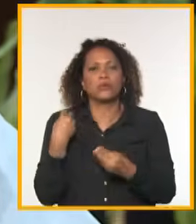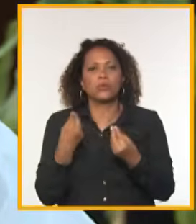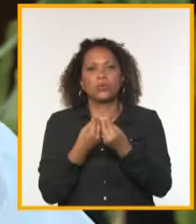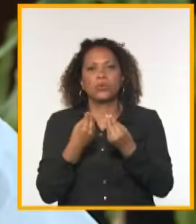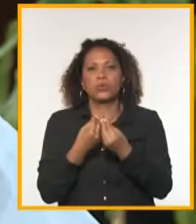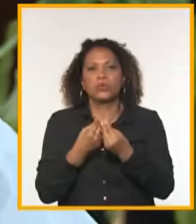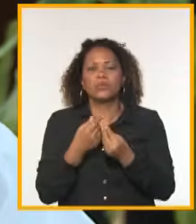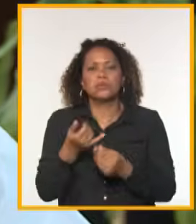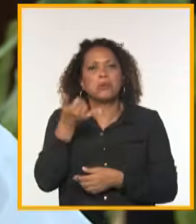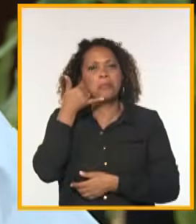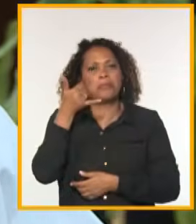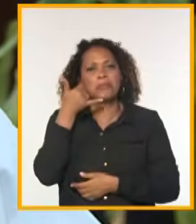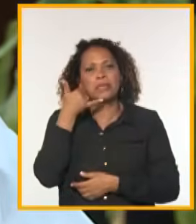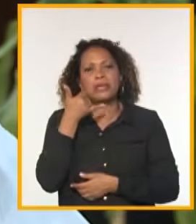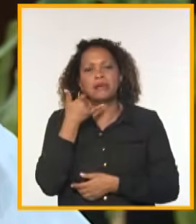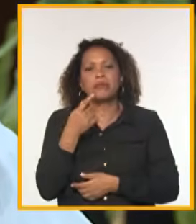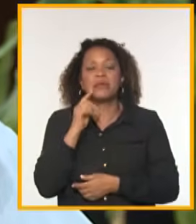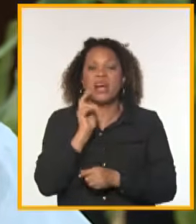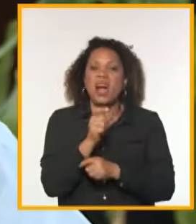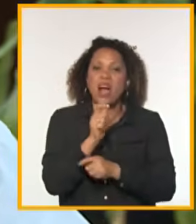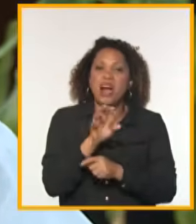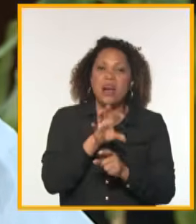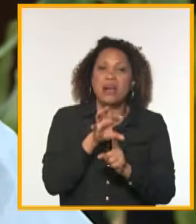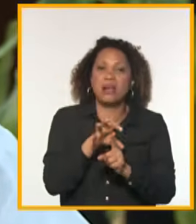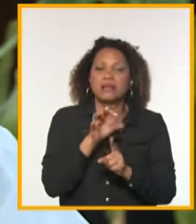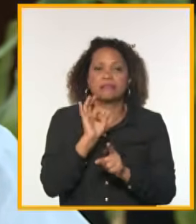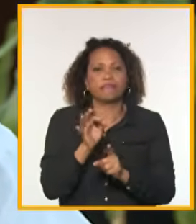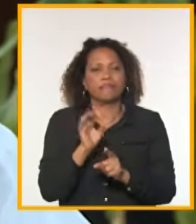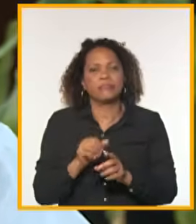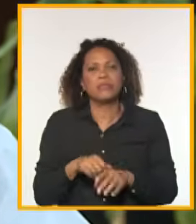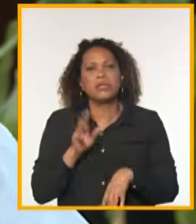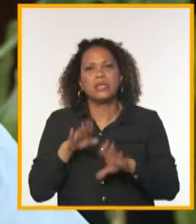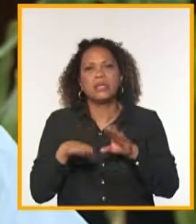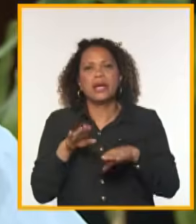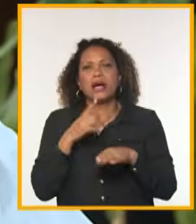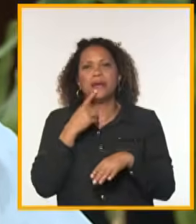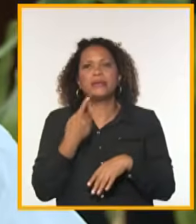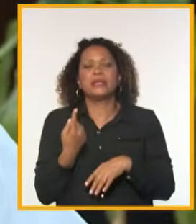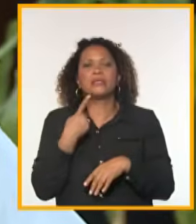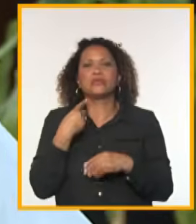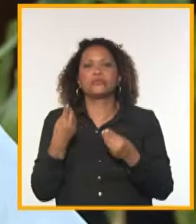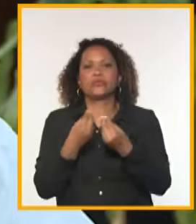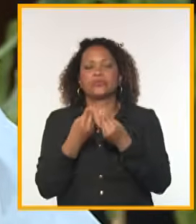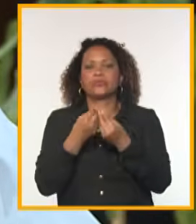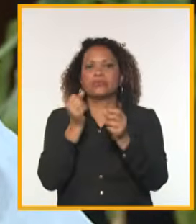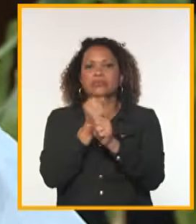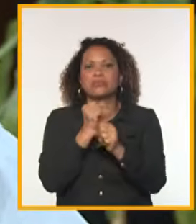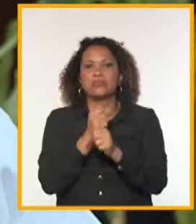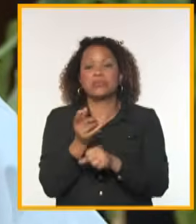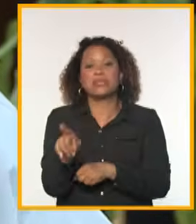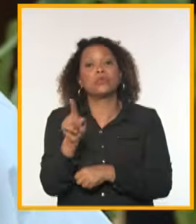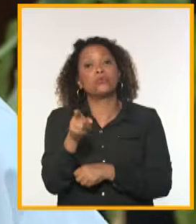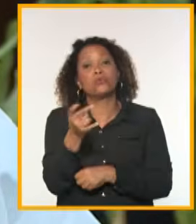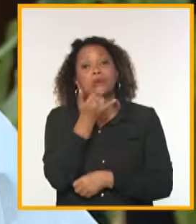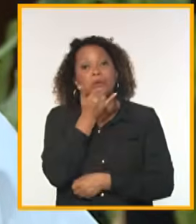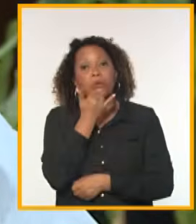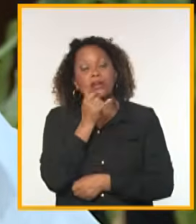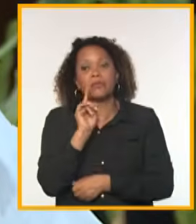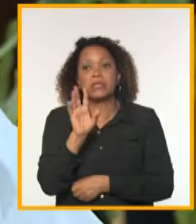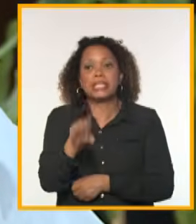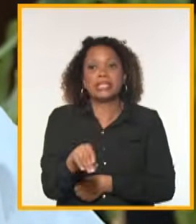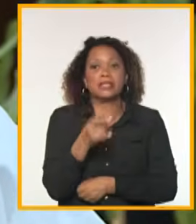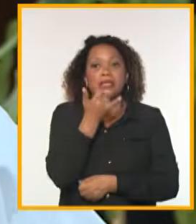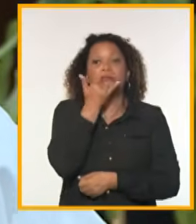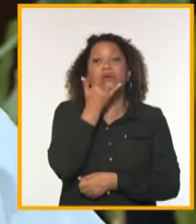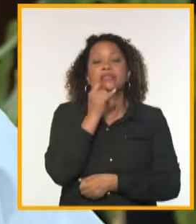me llama y me regaña. Muchas veces cuando estábamos trabajando juntos me decía, te equivocaste. Ya cuando te decía te equivocaste,